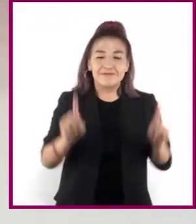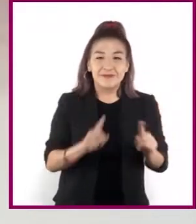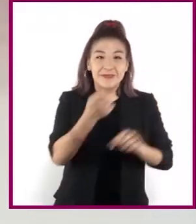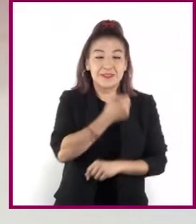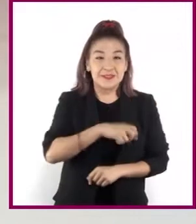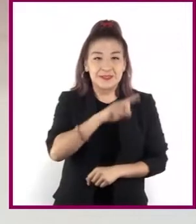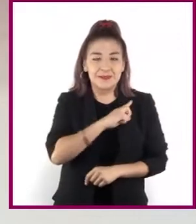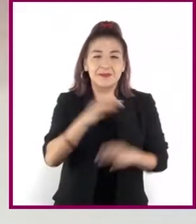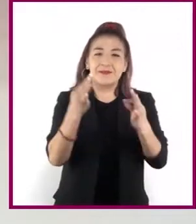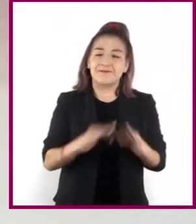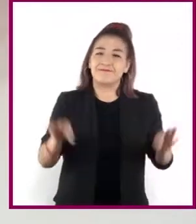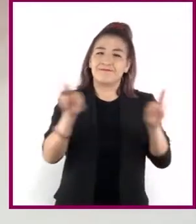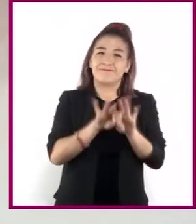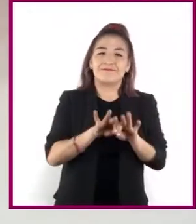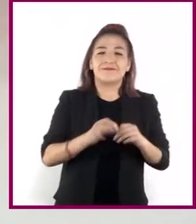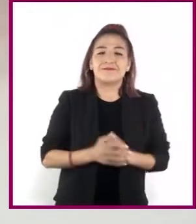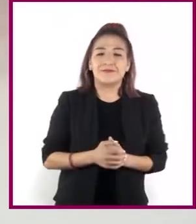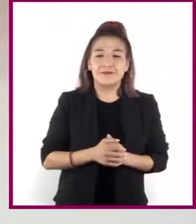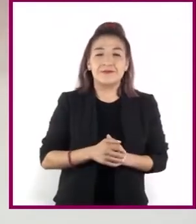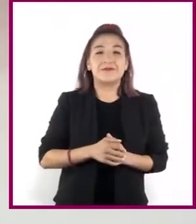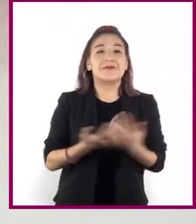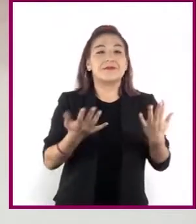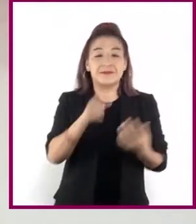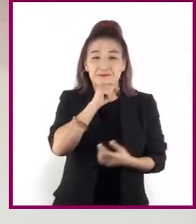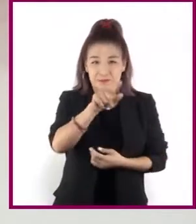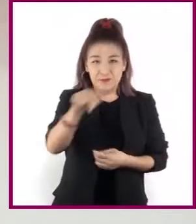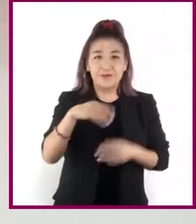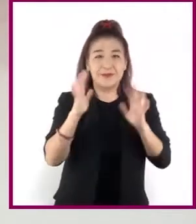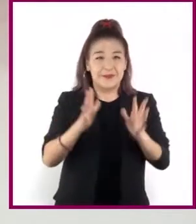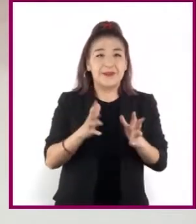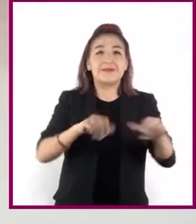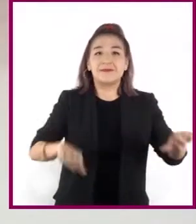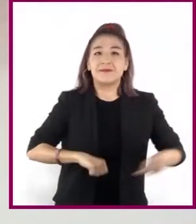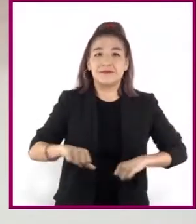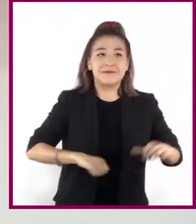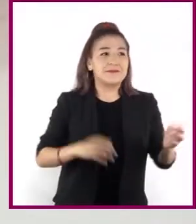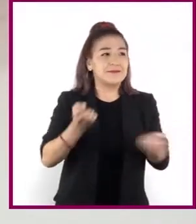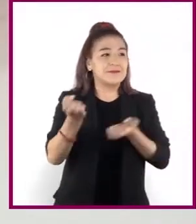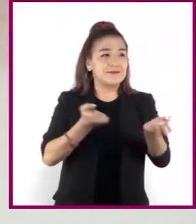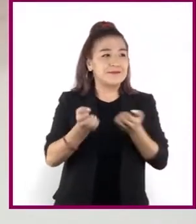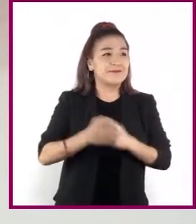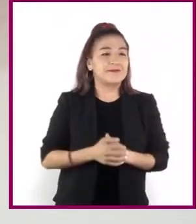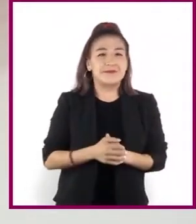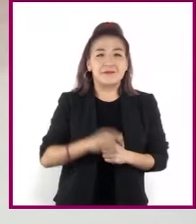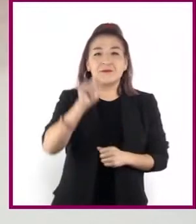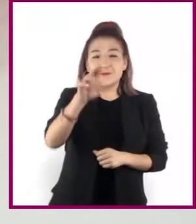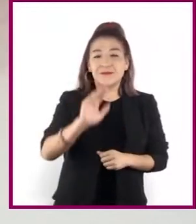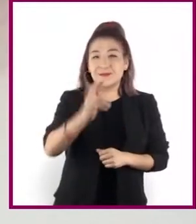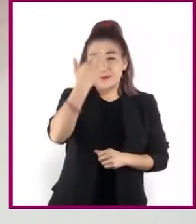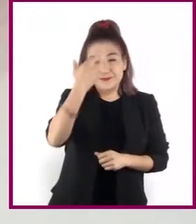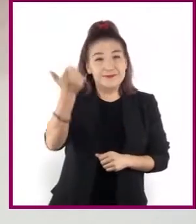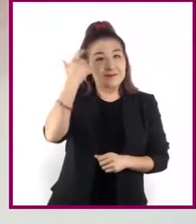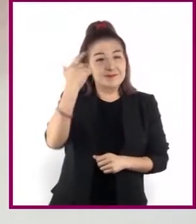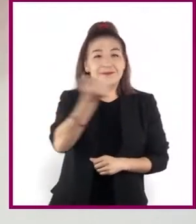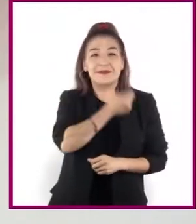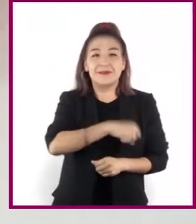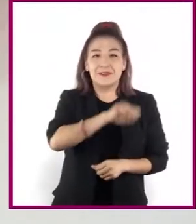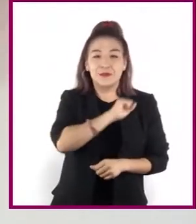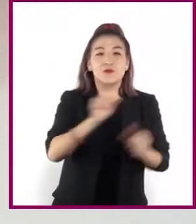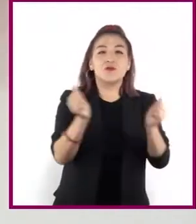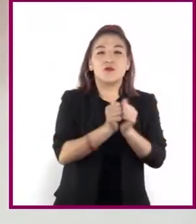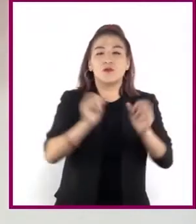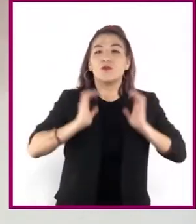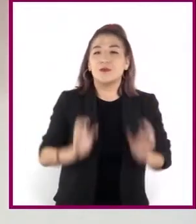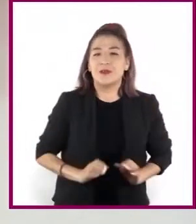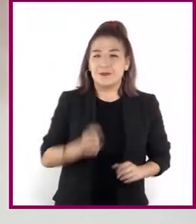salud es lo primero. Además, ¿ya hicieron algo de ejercicio? Recuerden que mente sana en